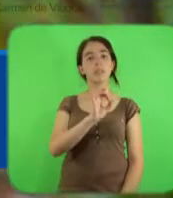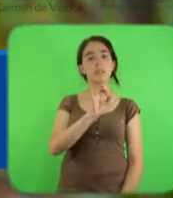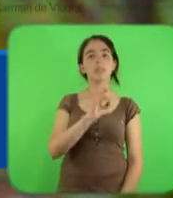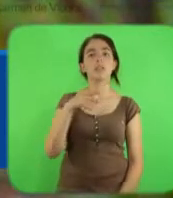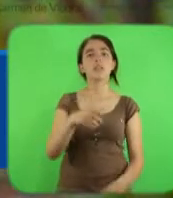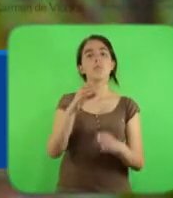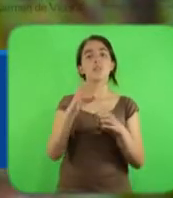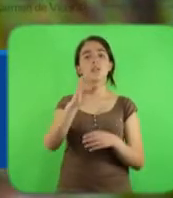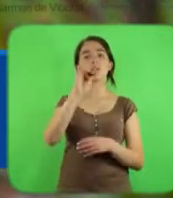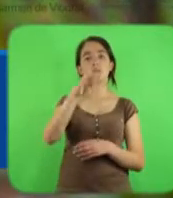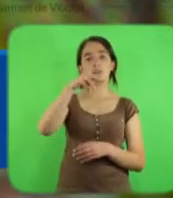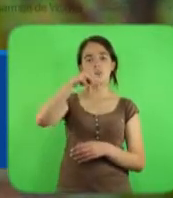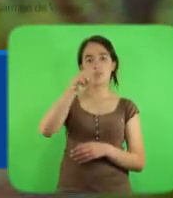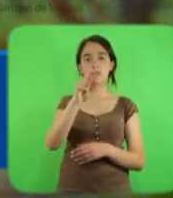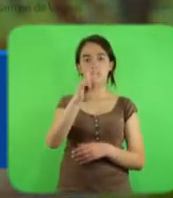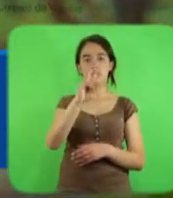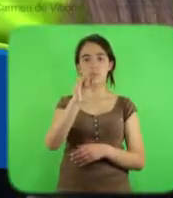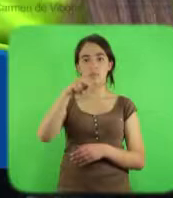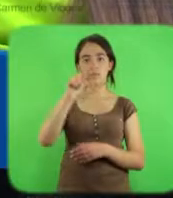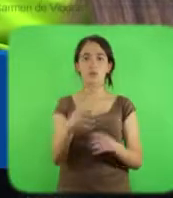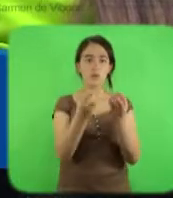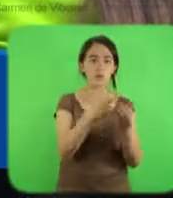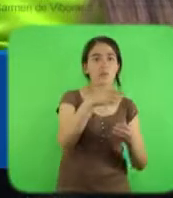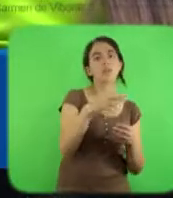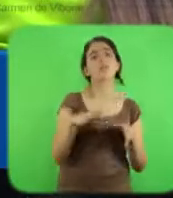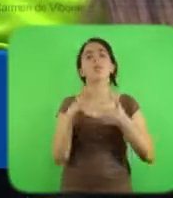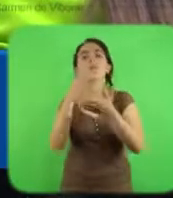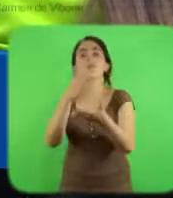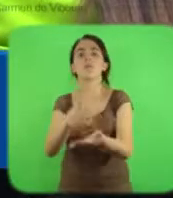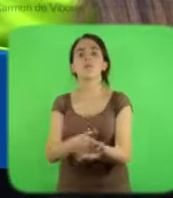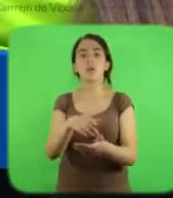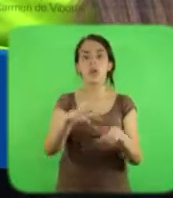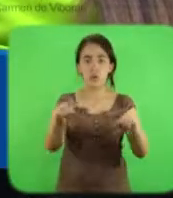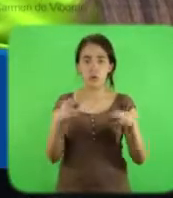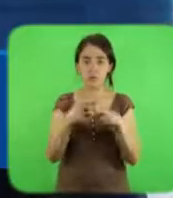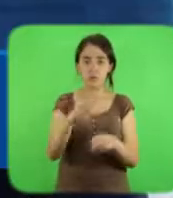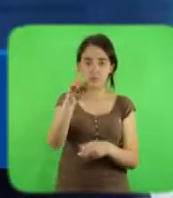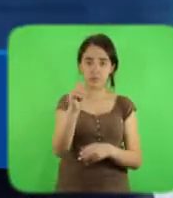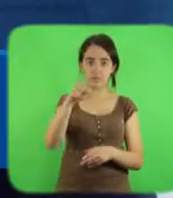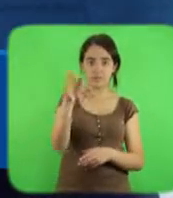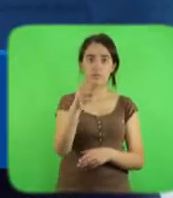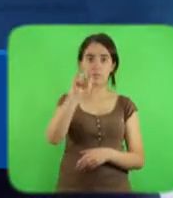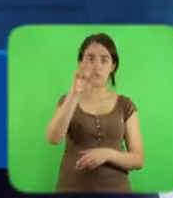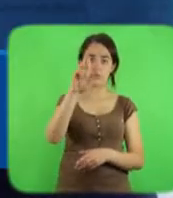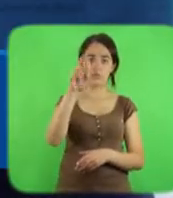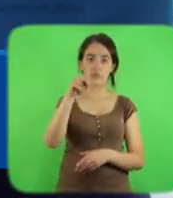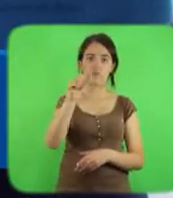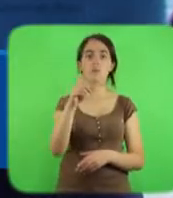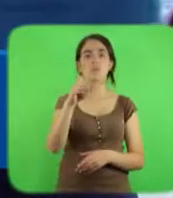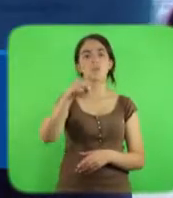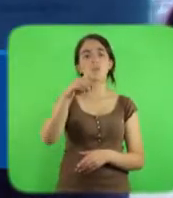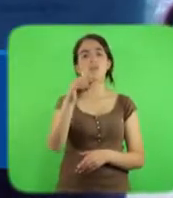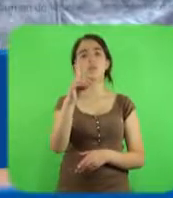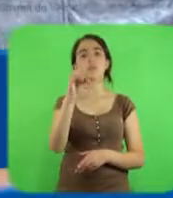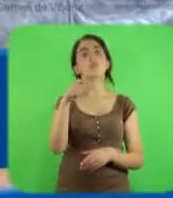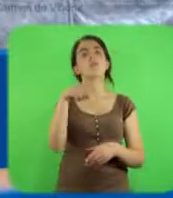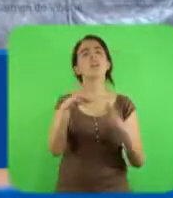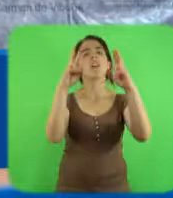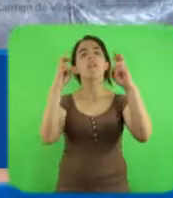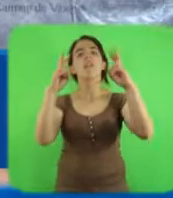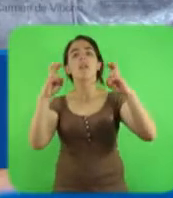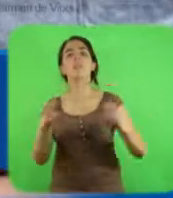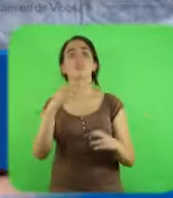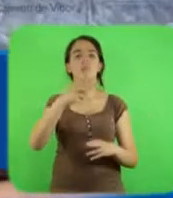pasado sábado, la Cimarrona ESP estuvo desarrollando con la comunidad del barrio San Fernando la estrategia Haciendo